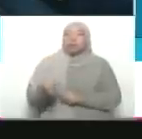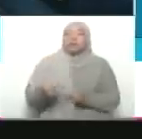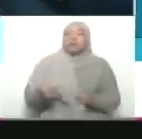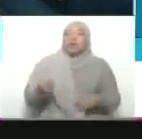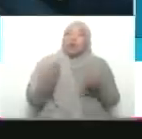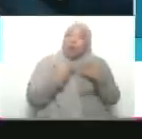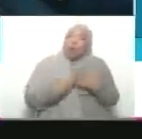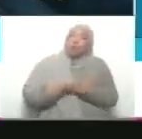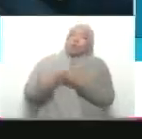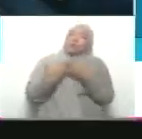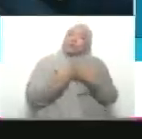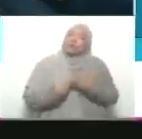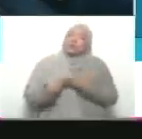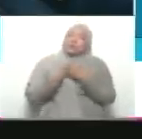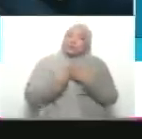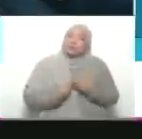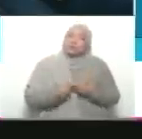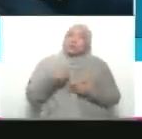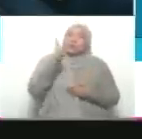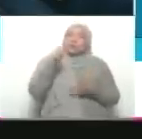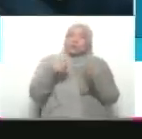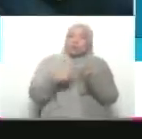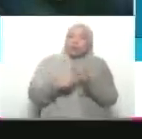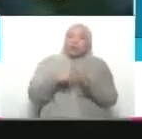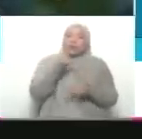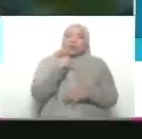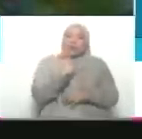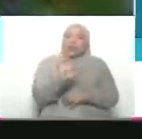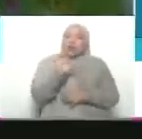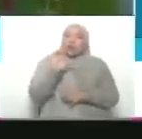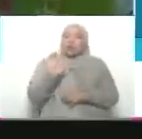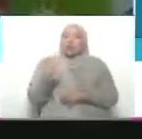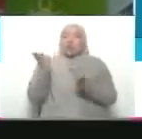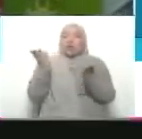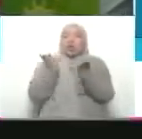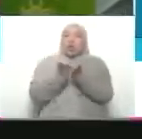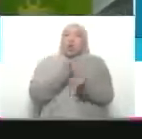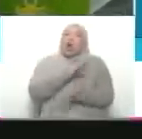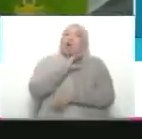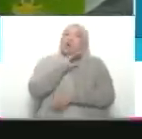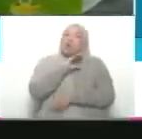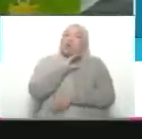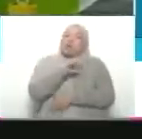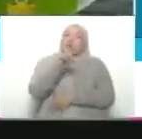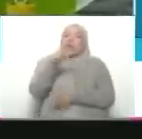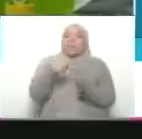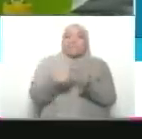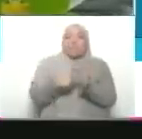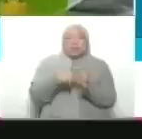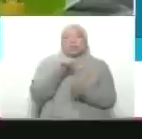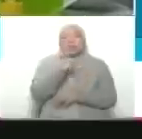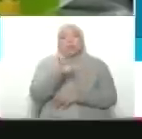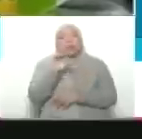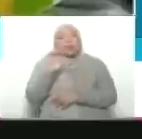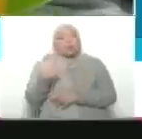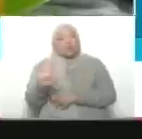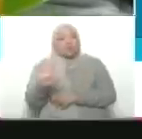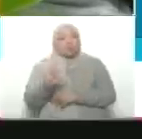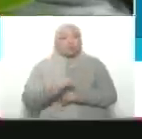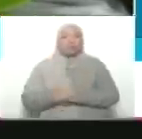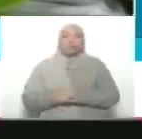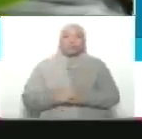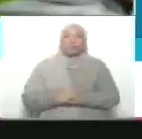estudio detectaron 1555 casos de afectaciones 1055